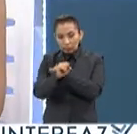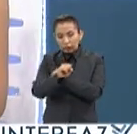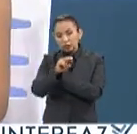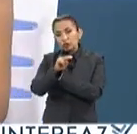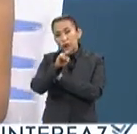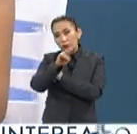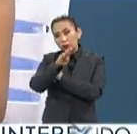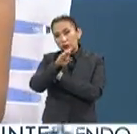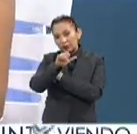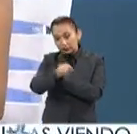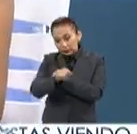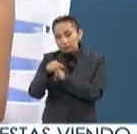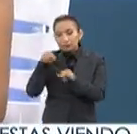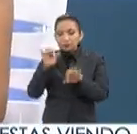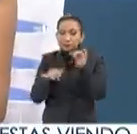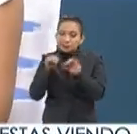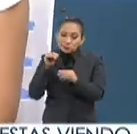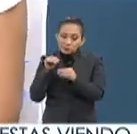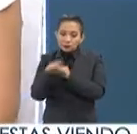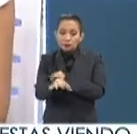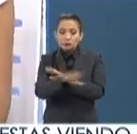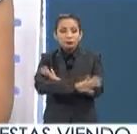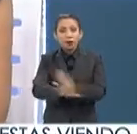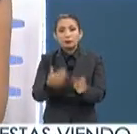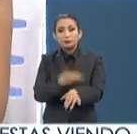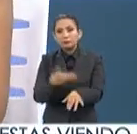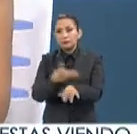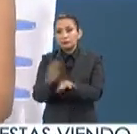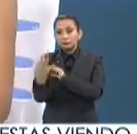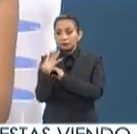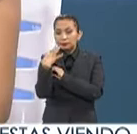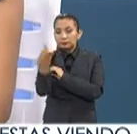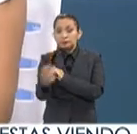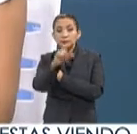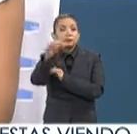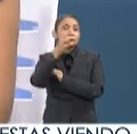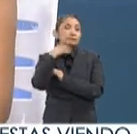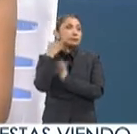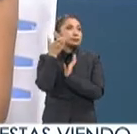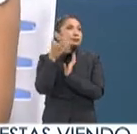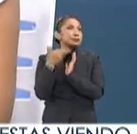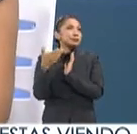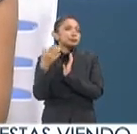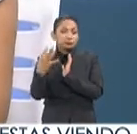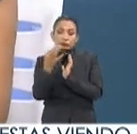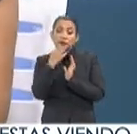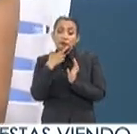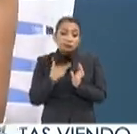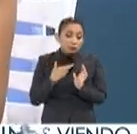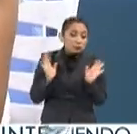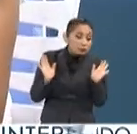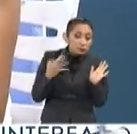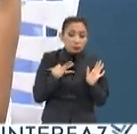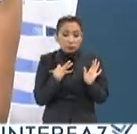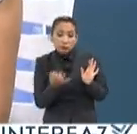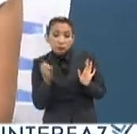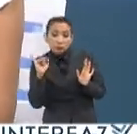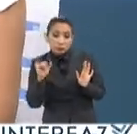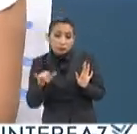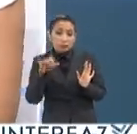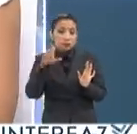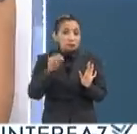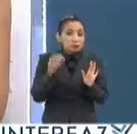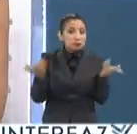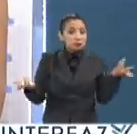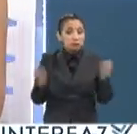SUBES, y de ahí, pues ya, es el proceso de selección. Ya después de tiempo, te entregan los resultados y ves si eres